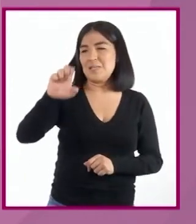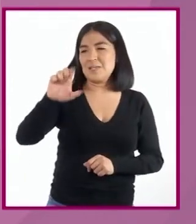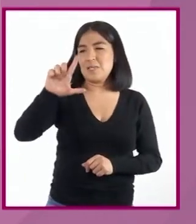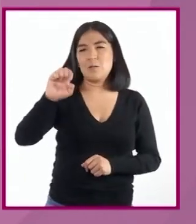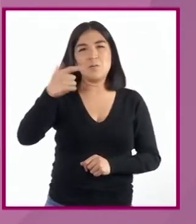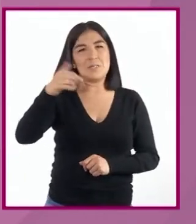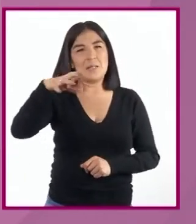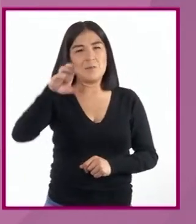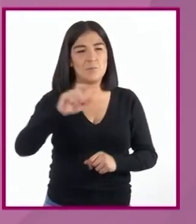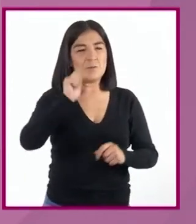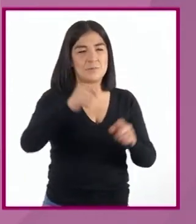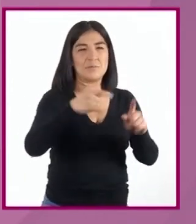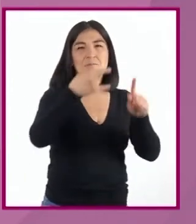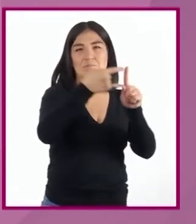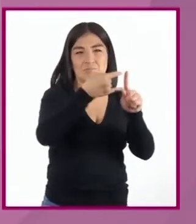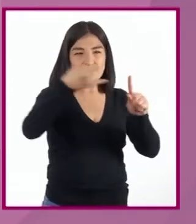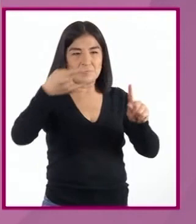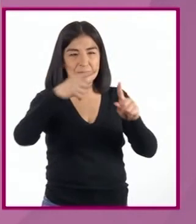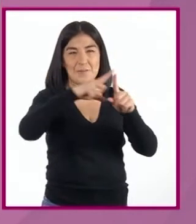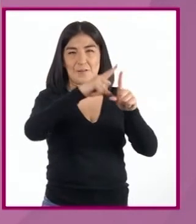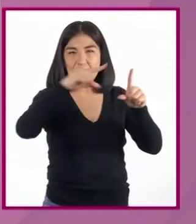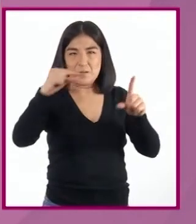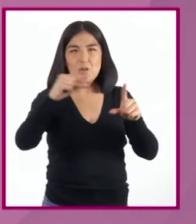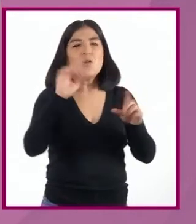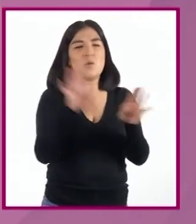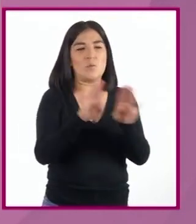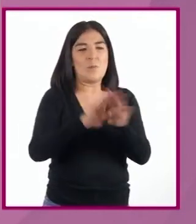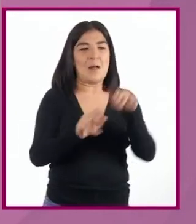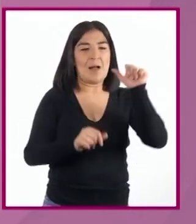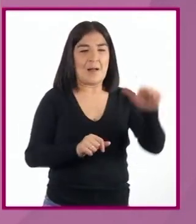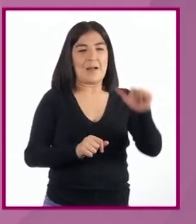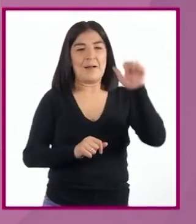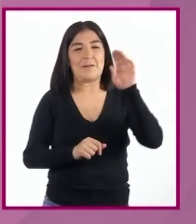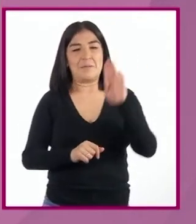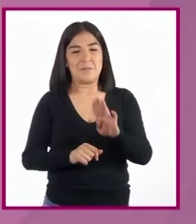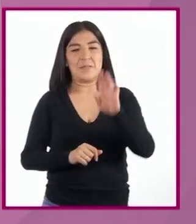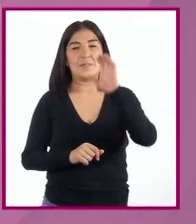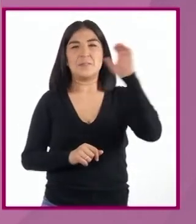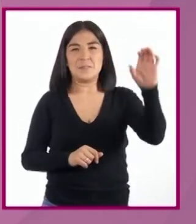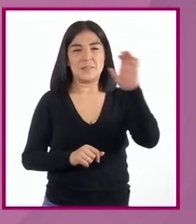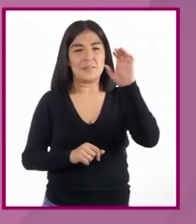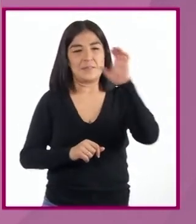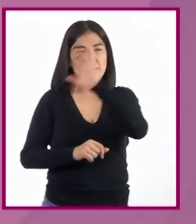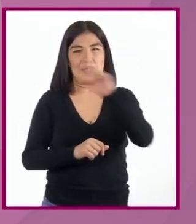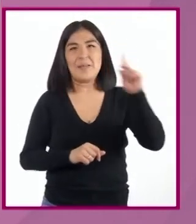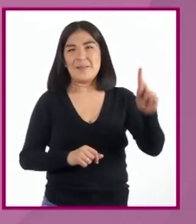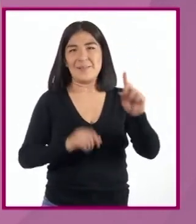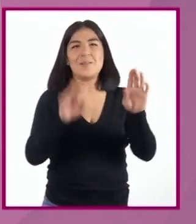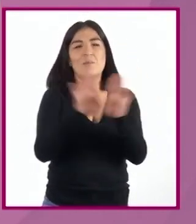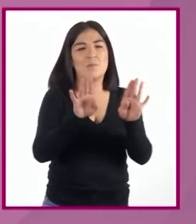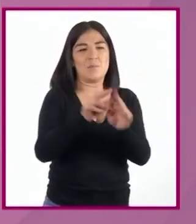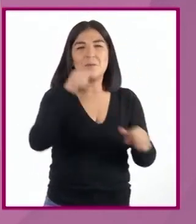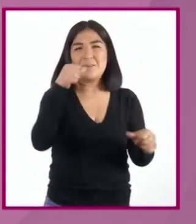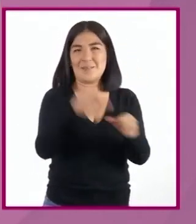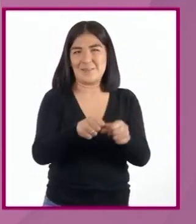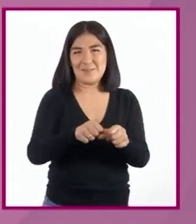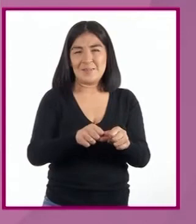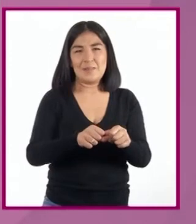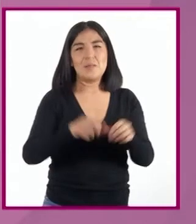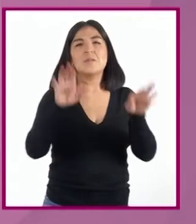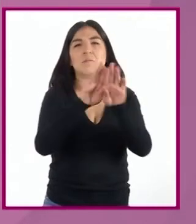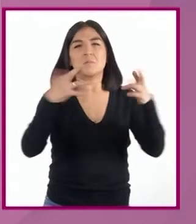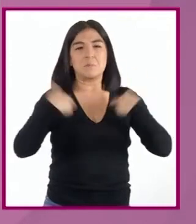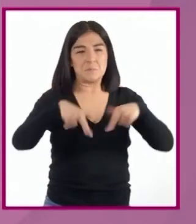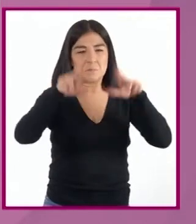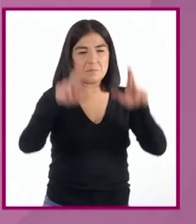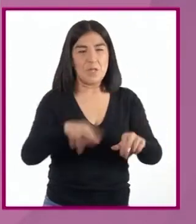A, B, C y D, cuyos ángulos respectivos han sido nombrados con las letras correspondientes y se han